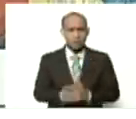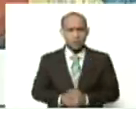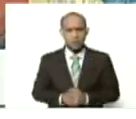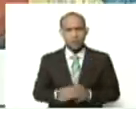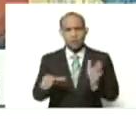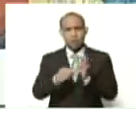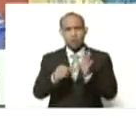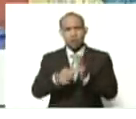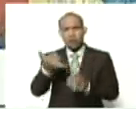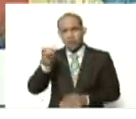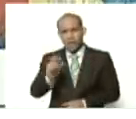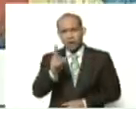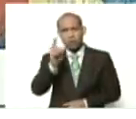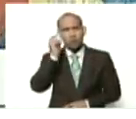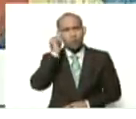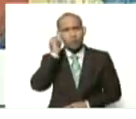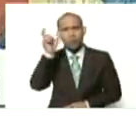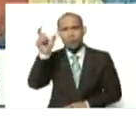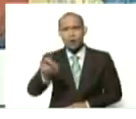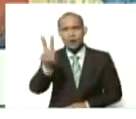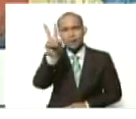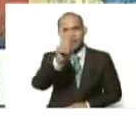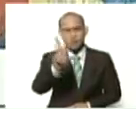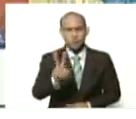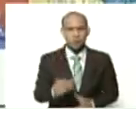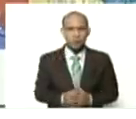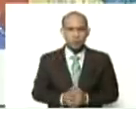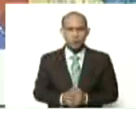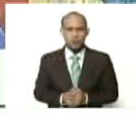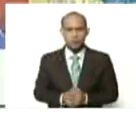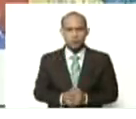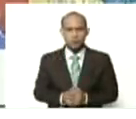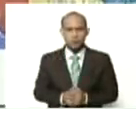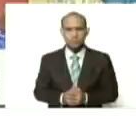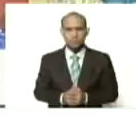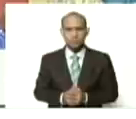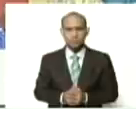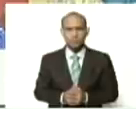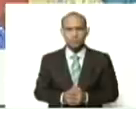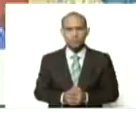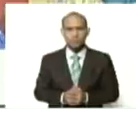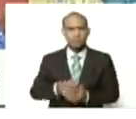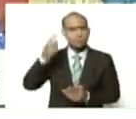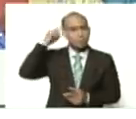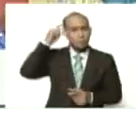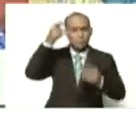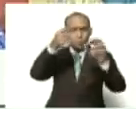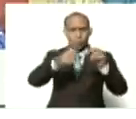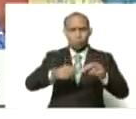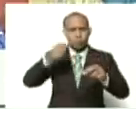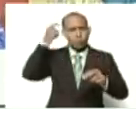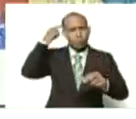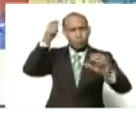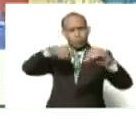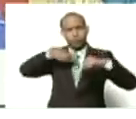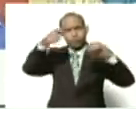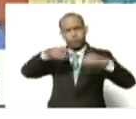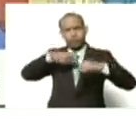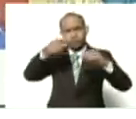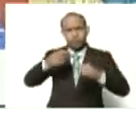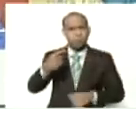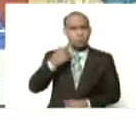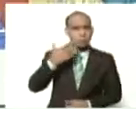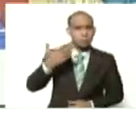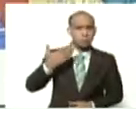donde salía una muchacha venezolana, estilista, buena estilista,